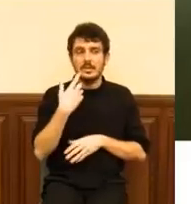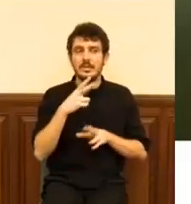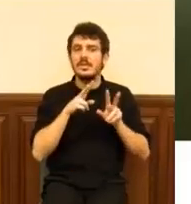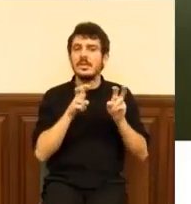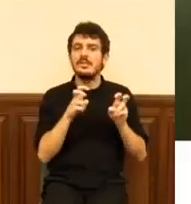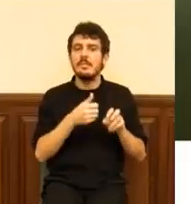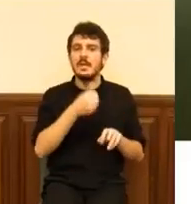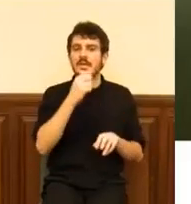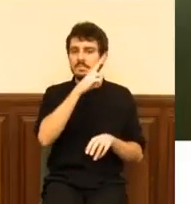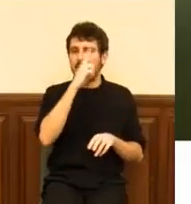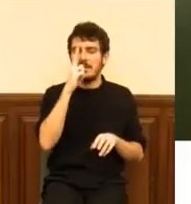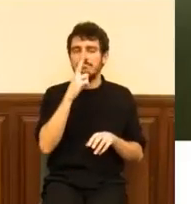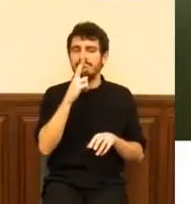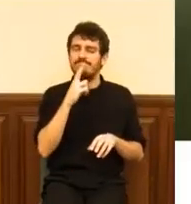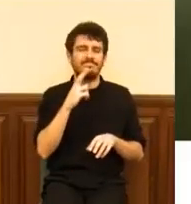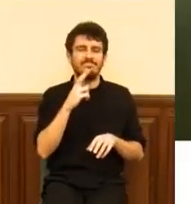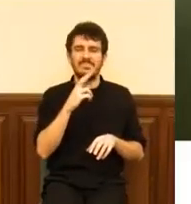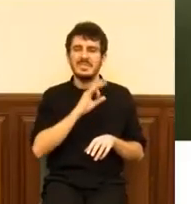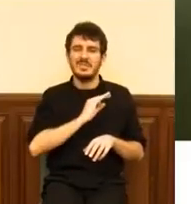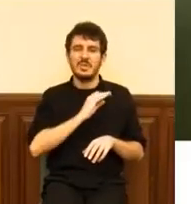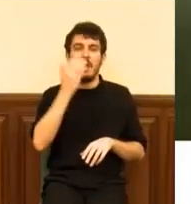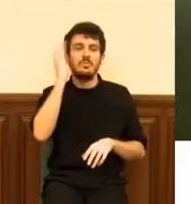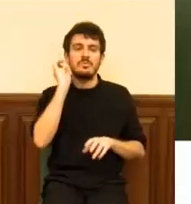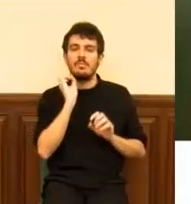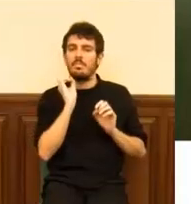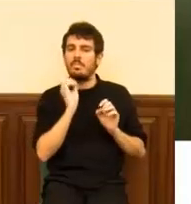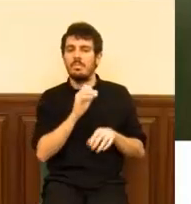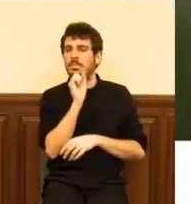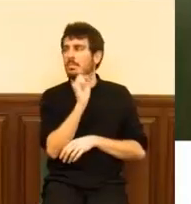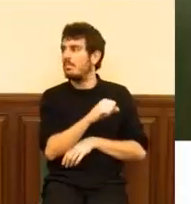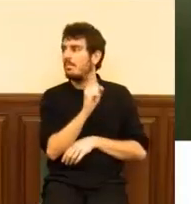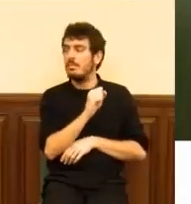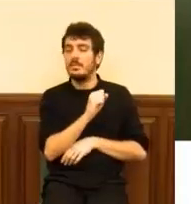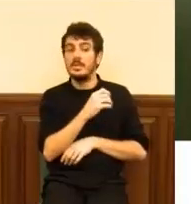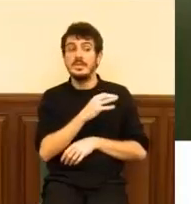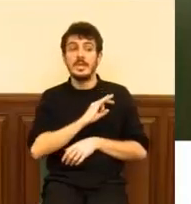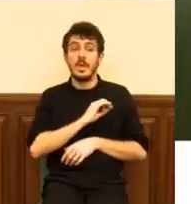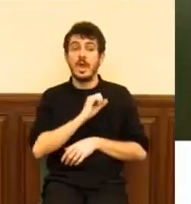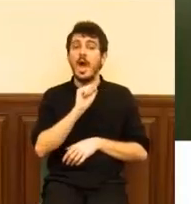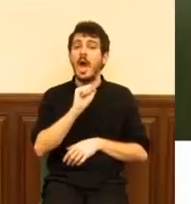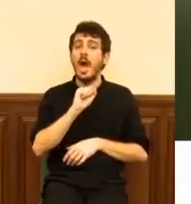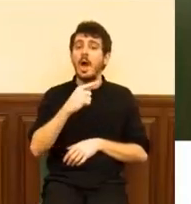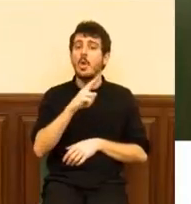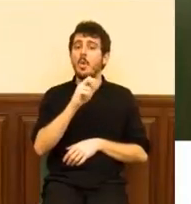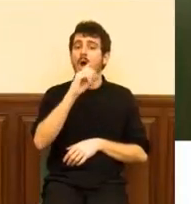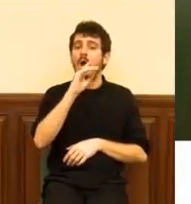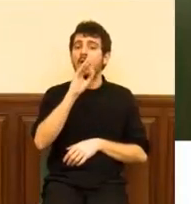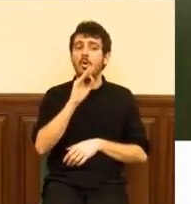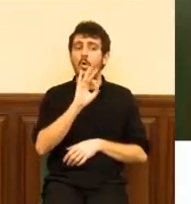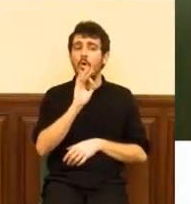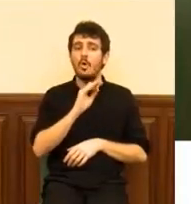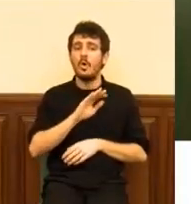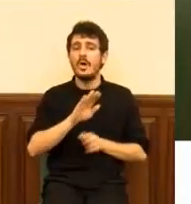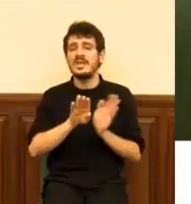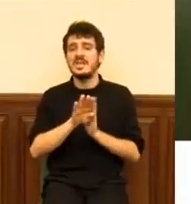eso no le renta a la señora Ayuso, ni al señor Aguado, ni a la extrema